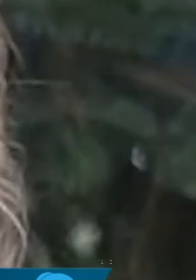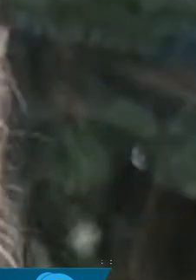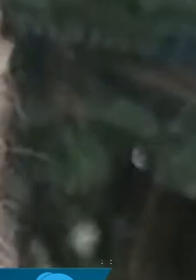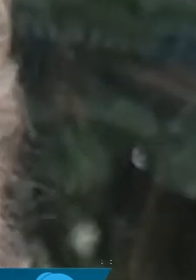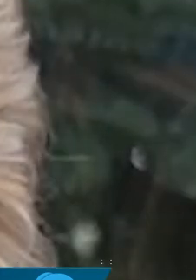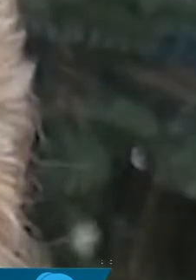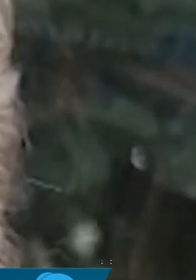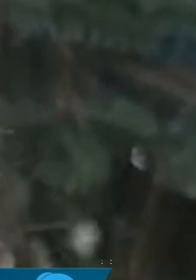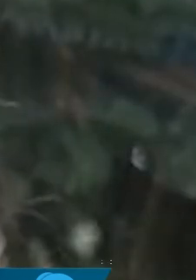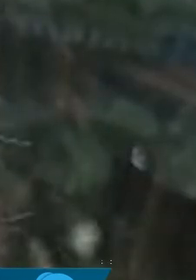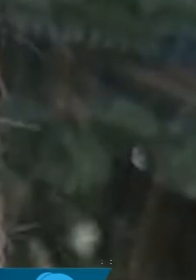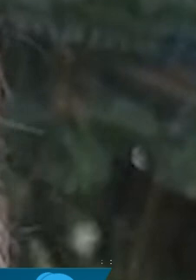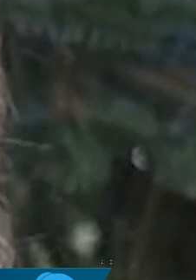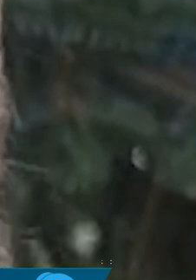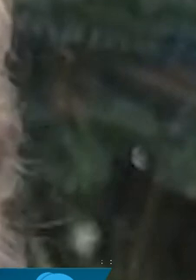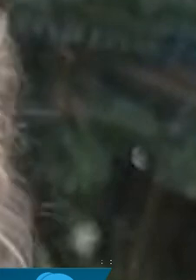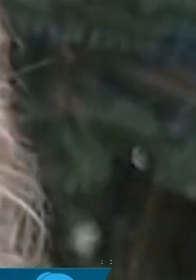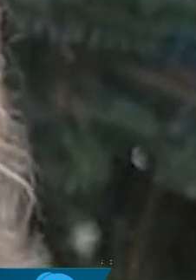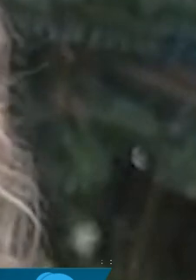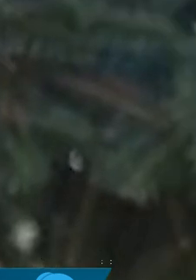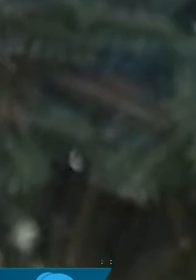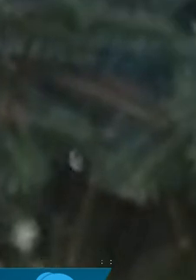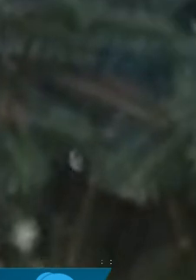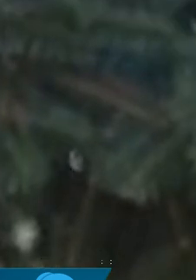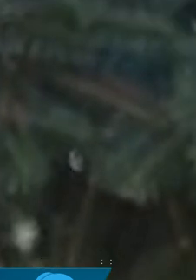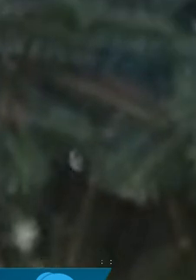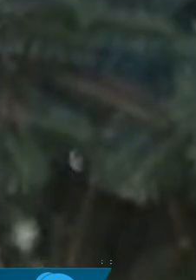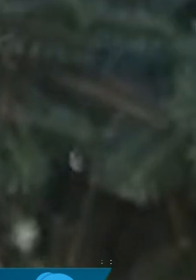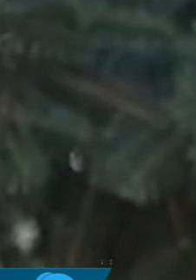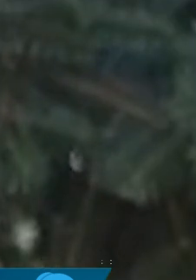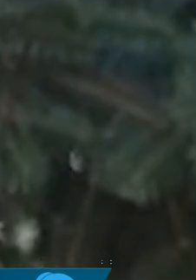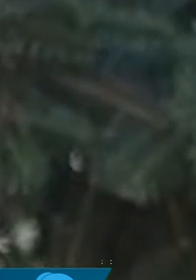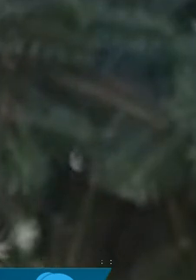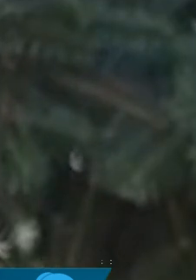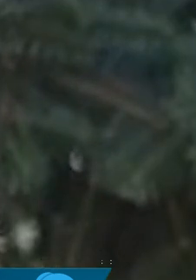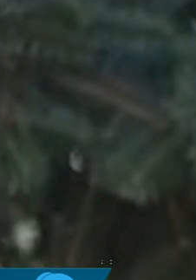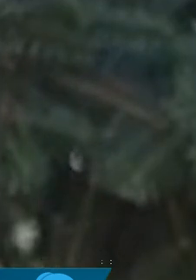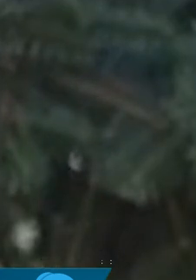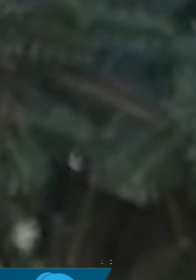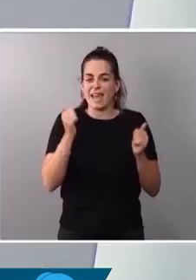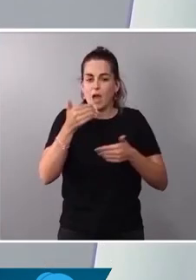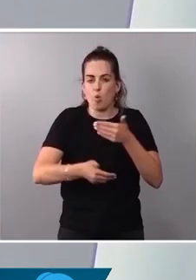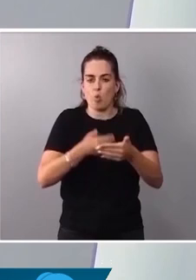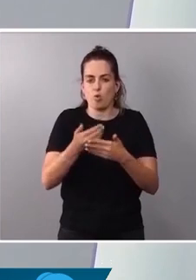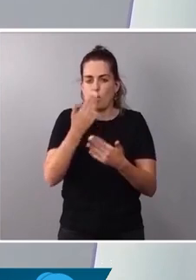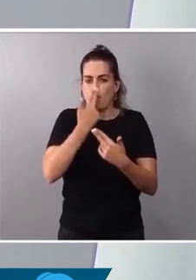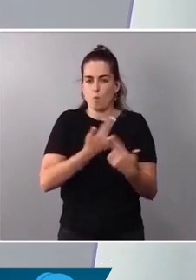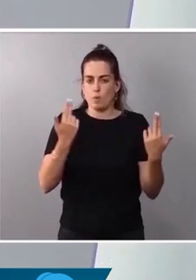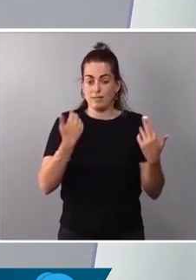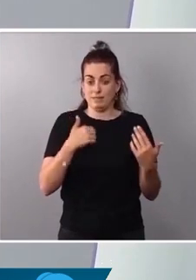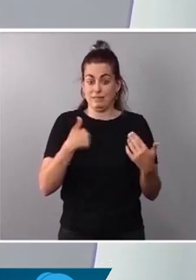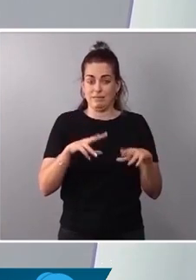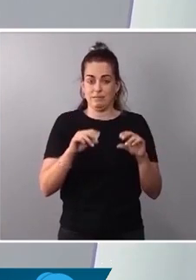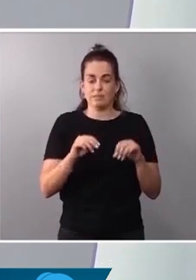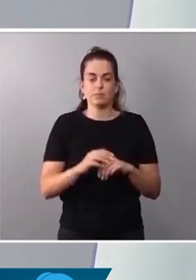pan, por supuesto algo de fruta, algo de verdura, algo de carne, algo de pescado, ¿no? Y sin embargo, pues no hay nada de eso. Bueno, me corrijo a mí misma, sí hay